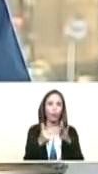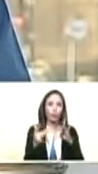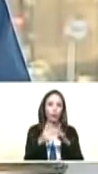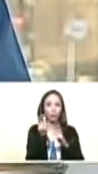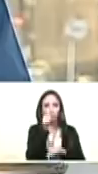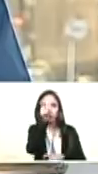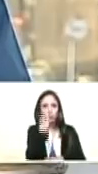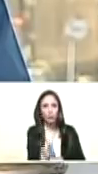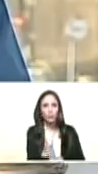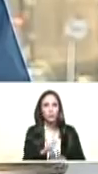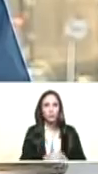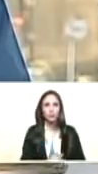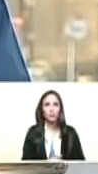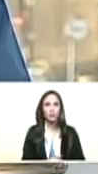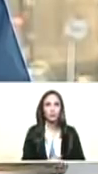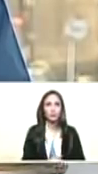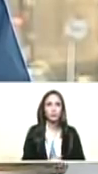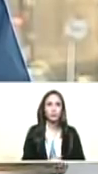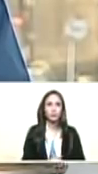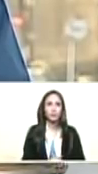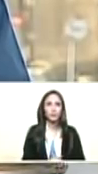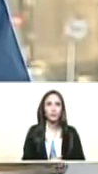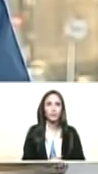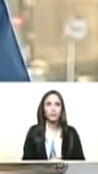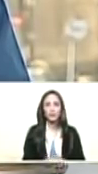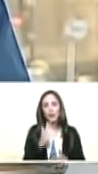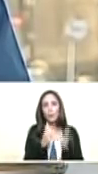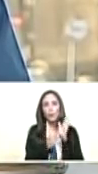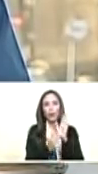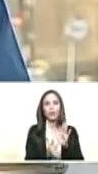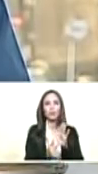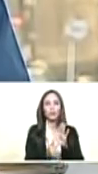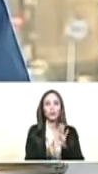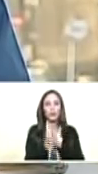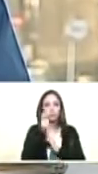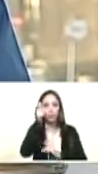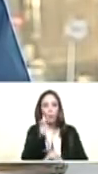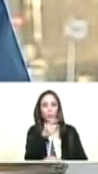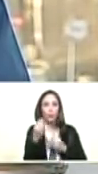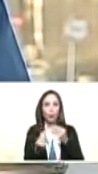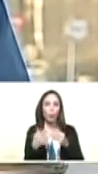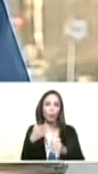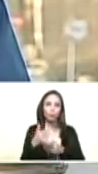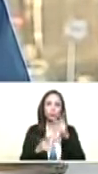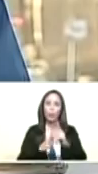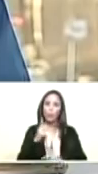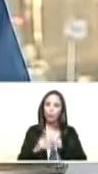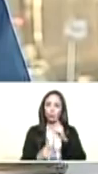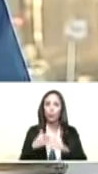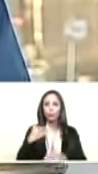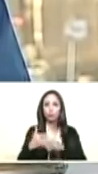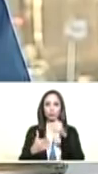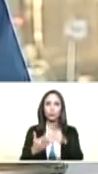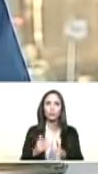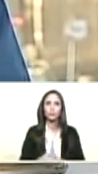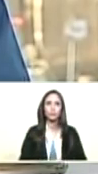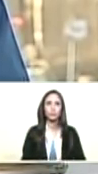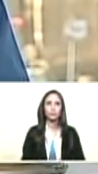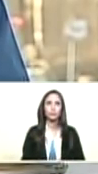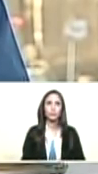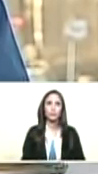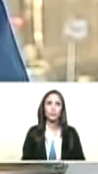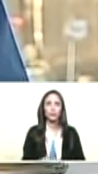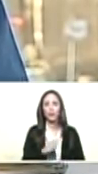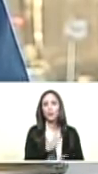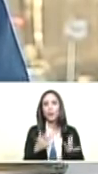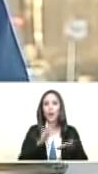a Olvi Monsalve para que le muestre al pueblo venezolano el avance en el proceso de la producción de